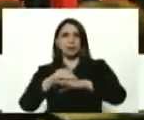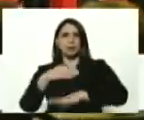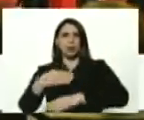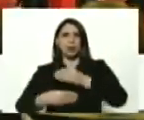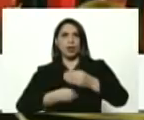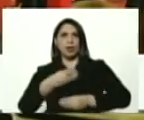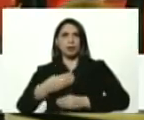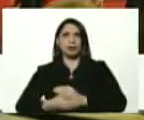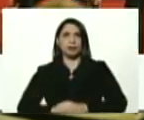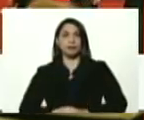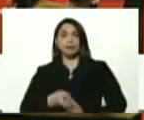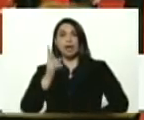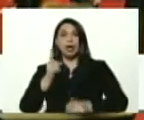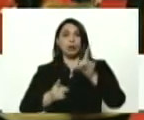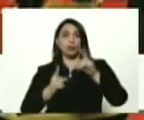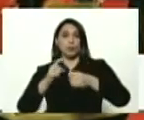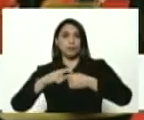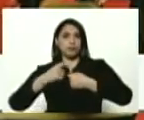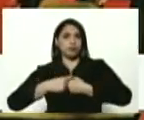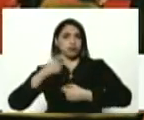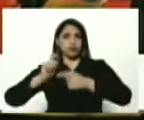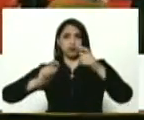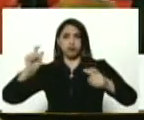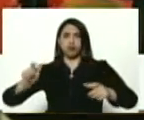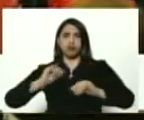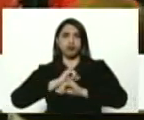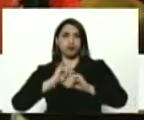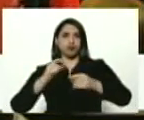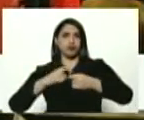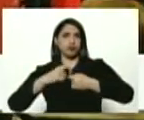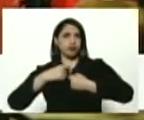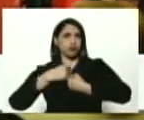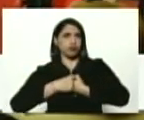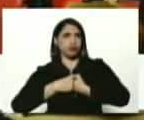por alguno de los integrantes que han conformado